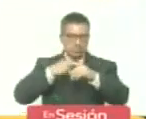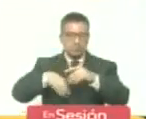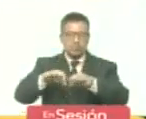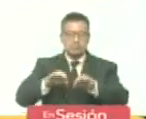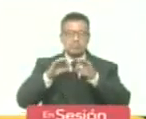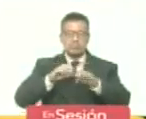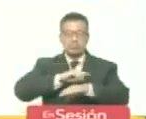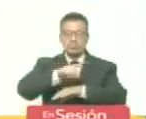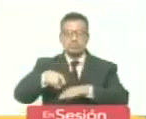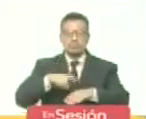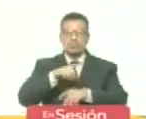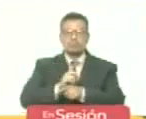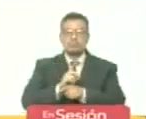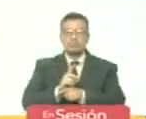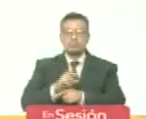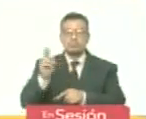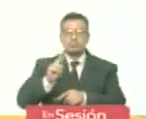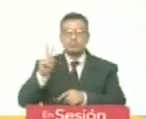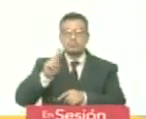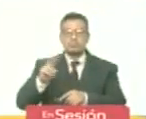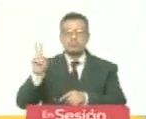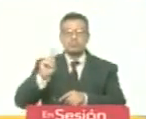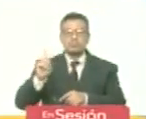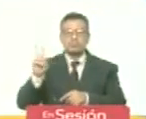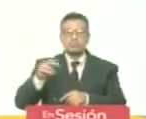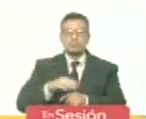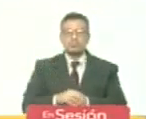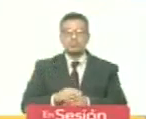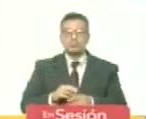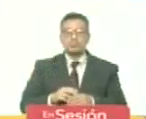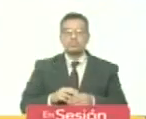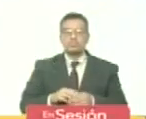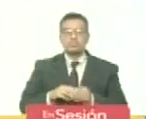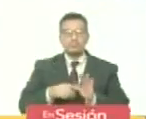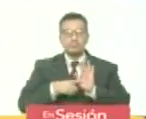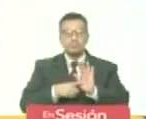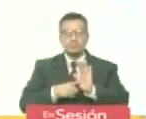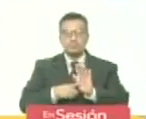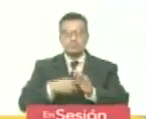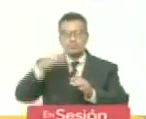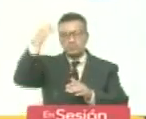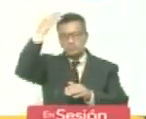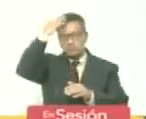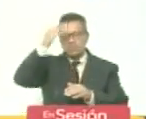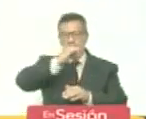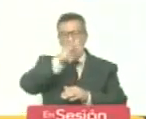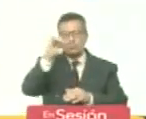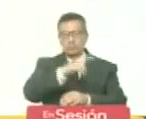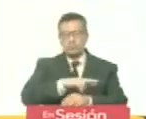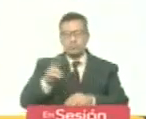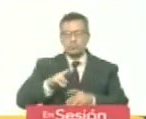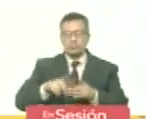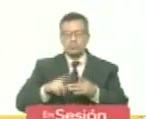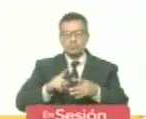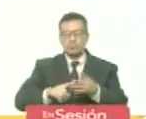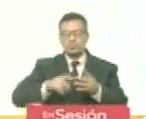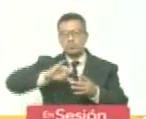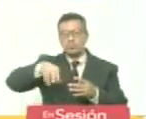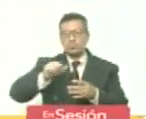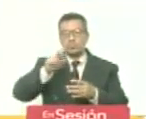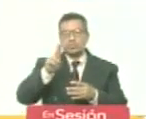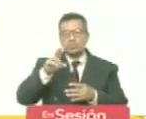extraordinario y plenipotenciario de la República Bolivariana de Venezuela ante el Reino de Noruega. 4. José